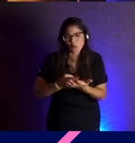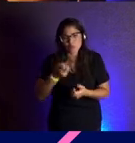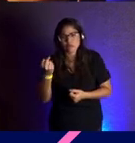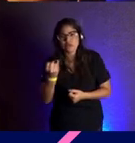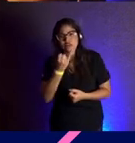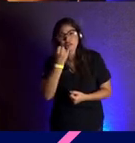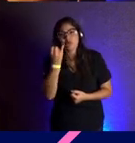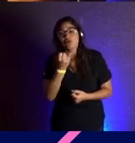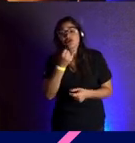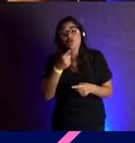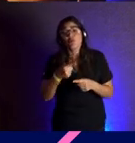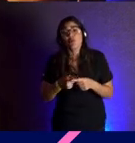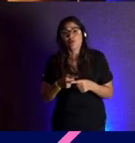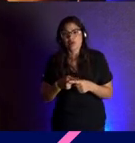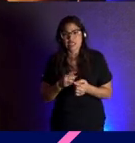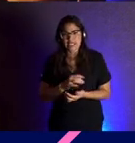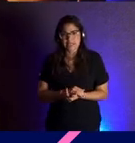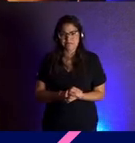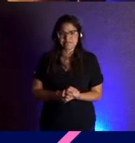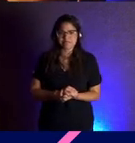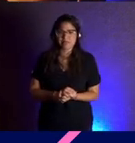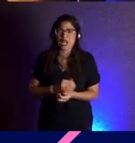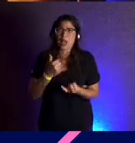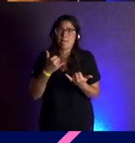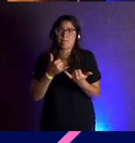son básicamente una red de telecomunicaciones.